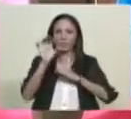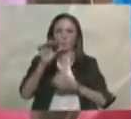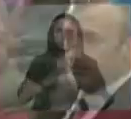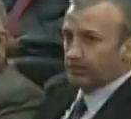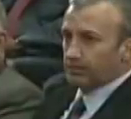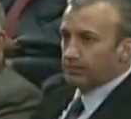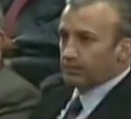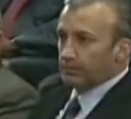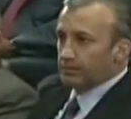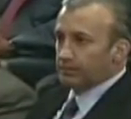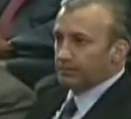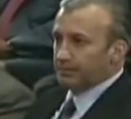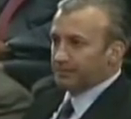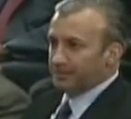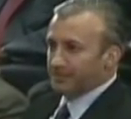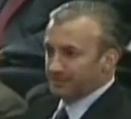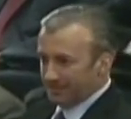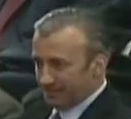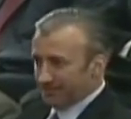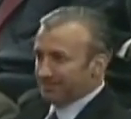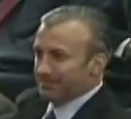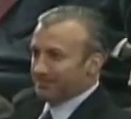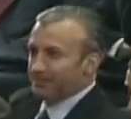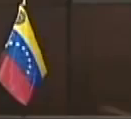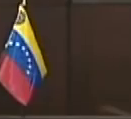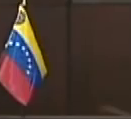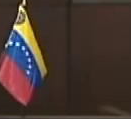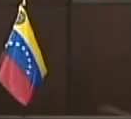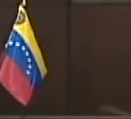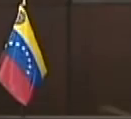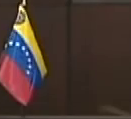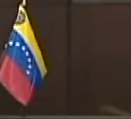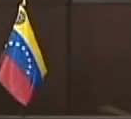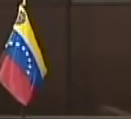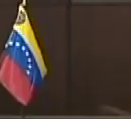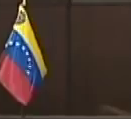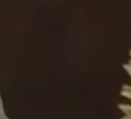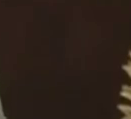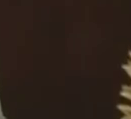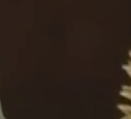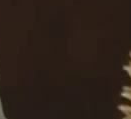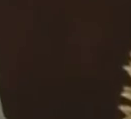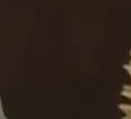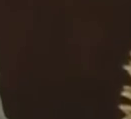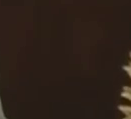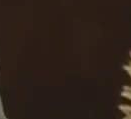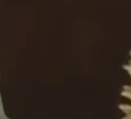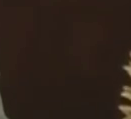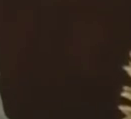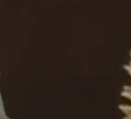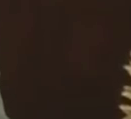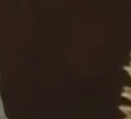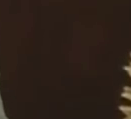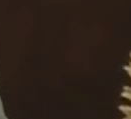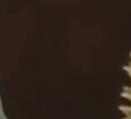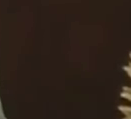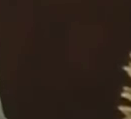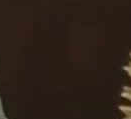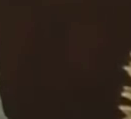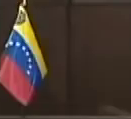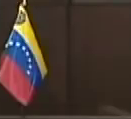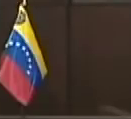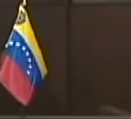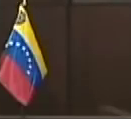Hay que tener valentía, decisión, capacidad técnica de investigación,